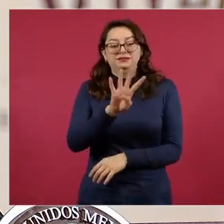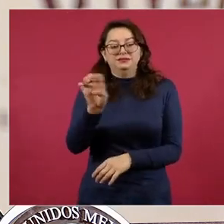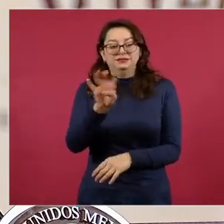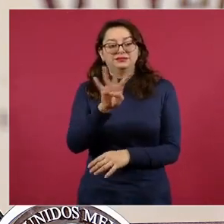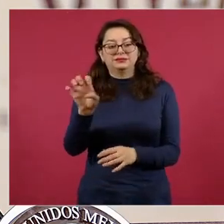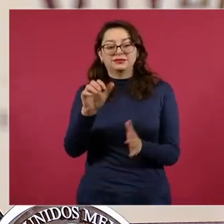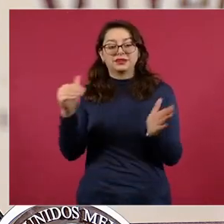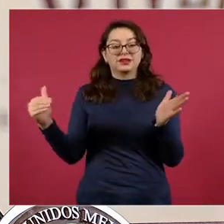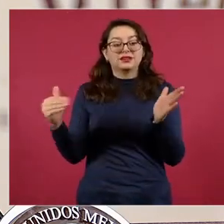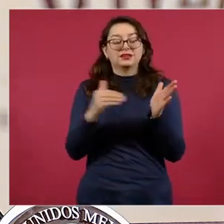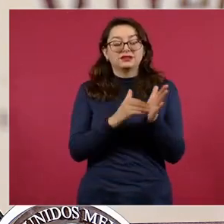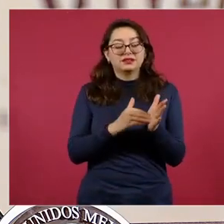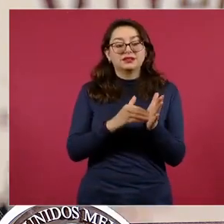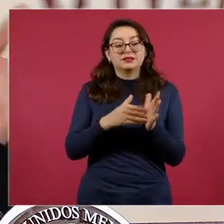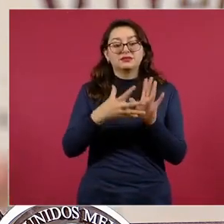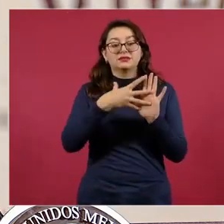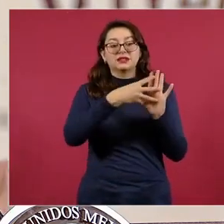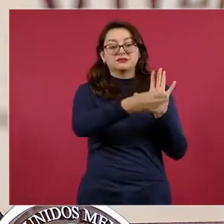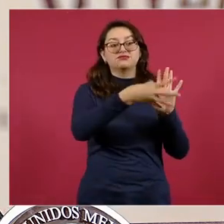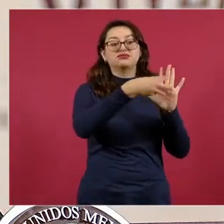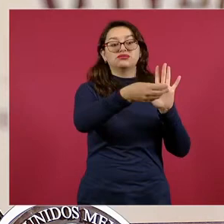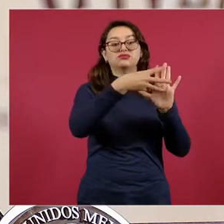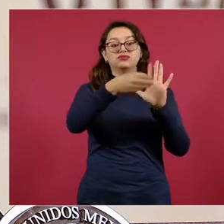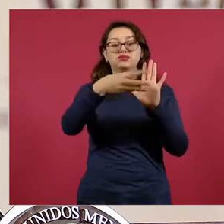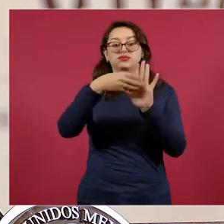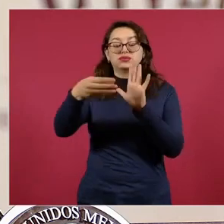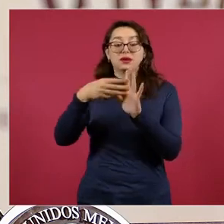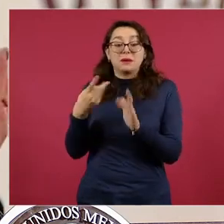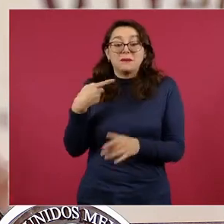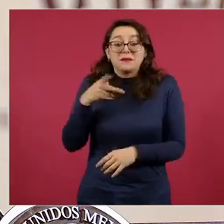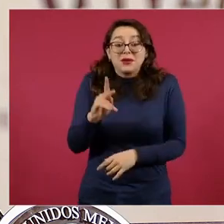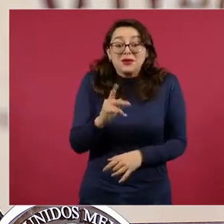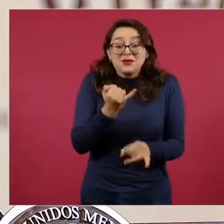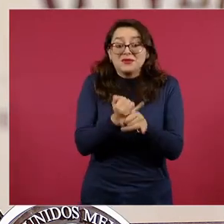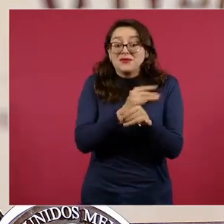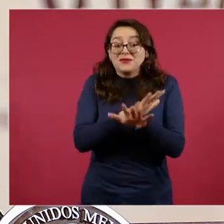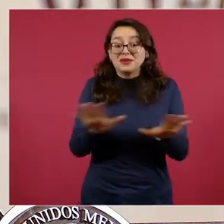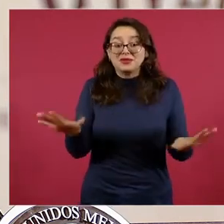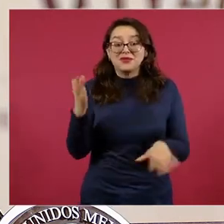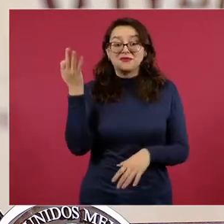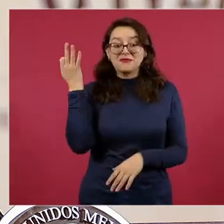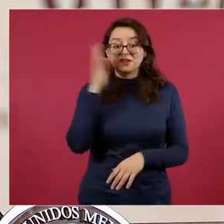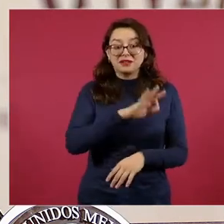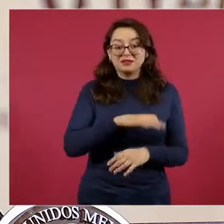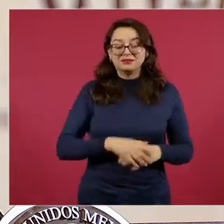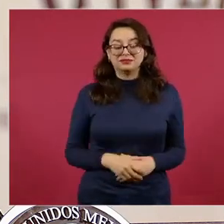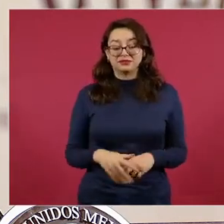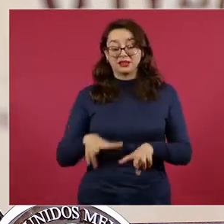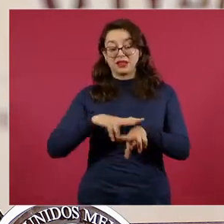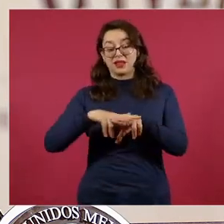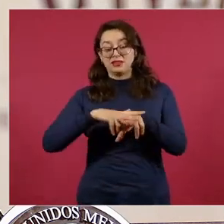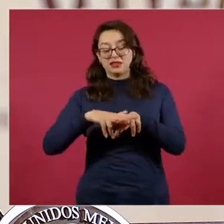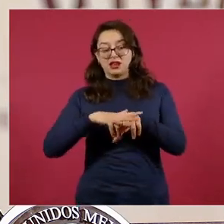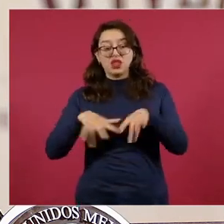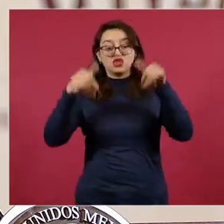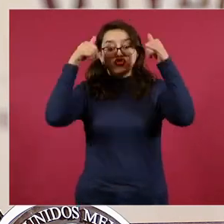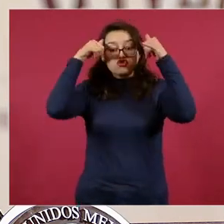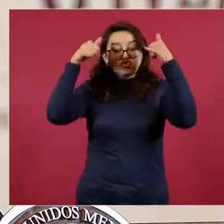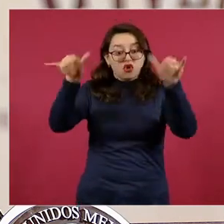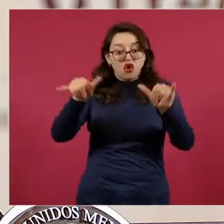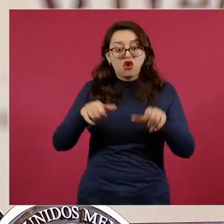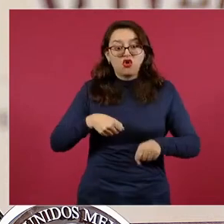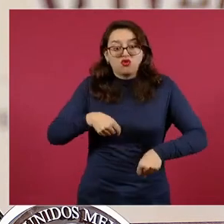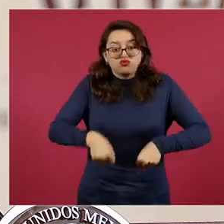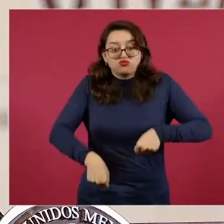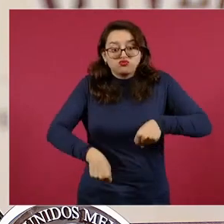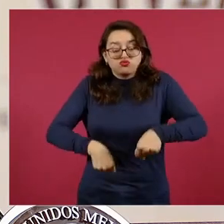mil reproducciones, pero todo esto es falso. El video que muestra un toro caminando en unas vías férreas corresponde a